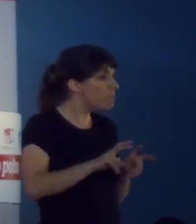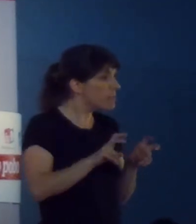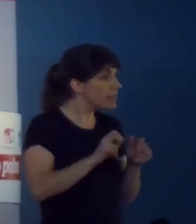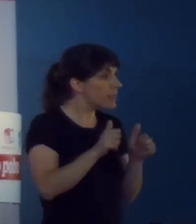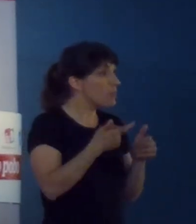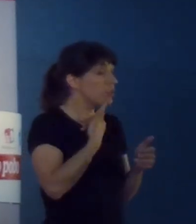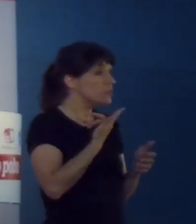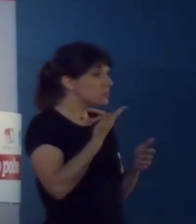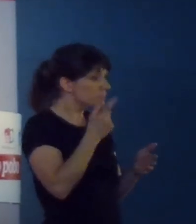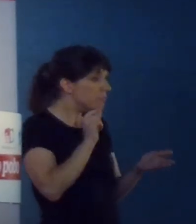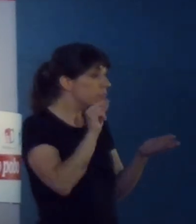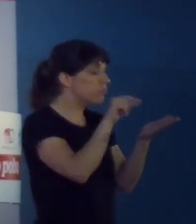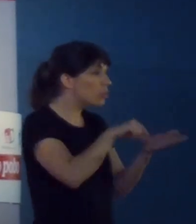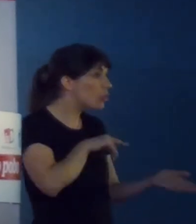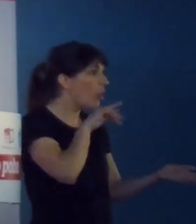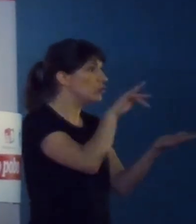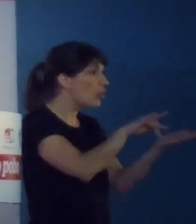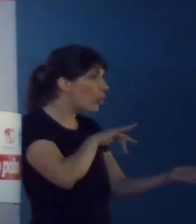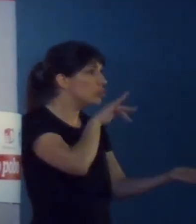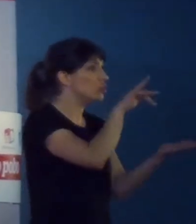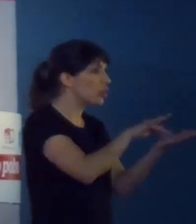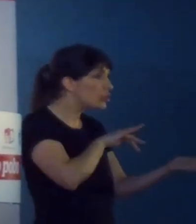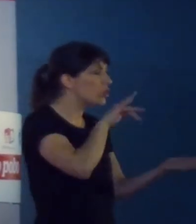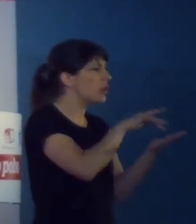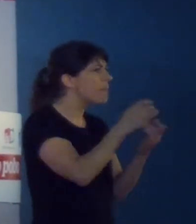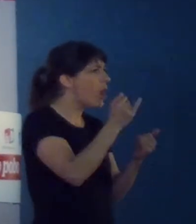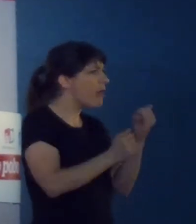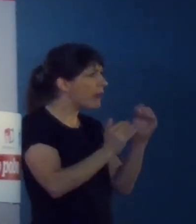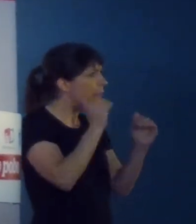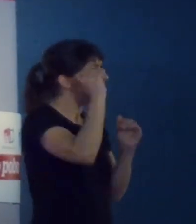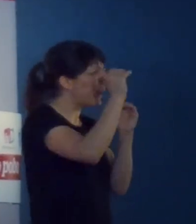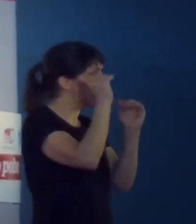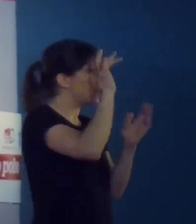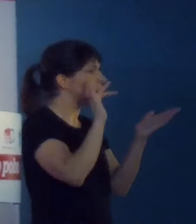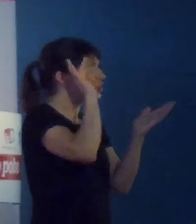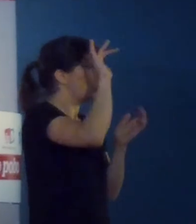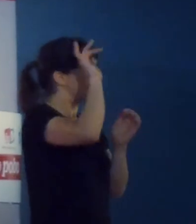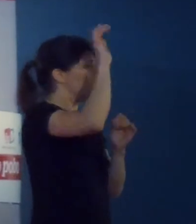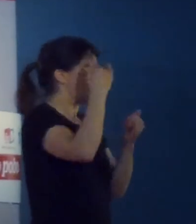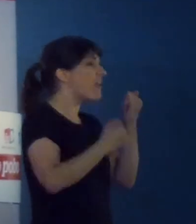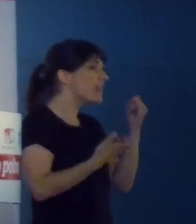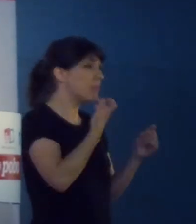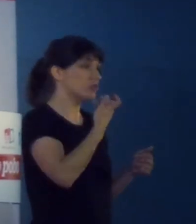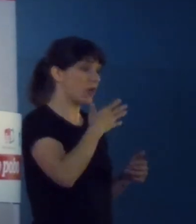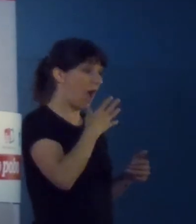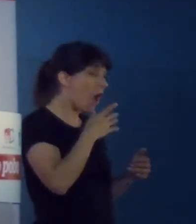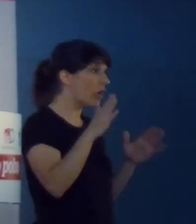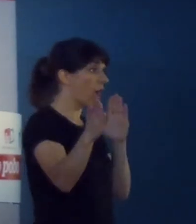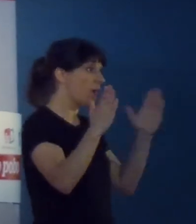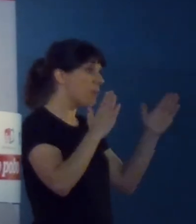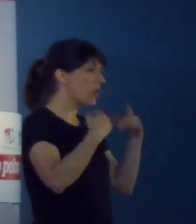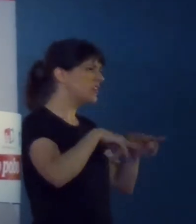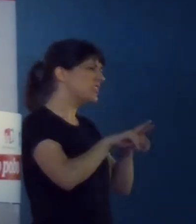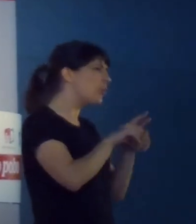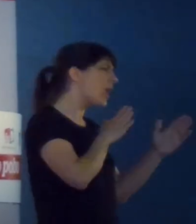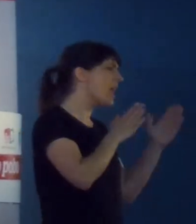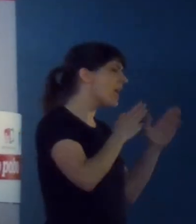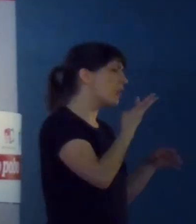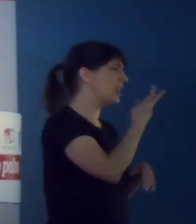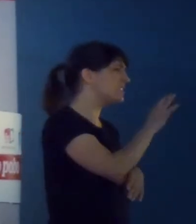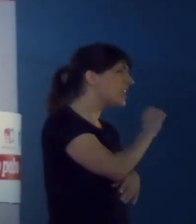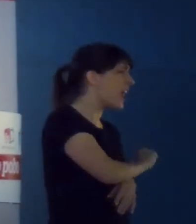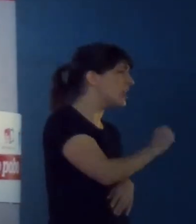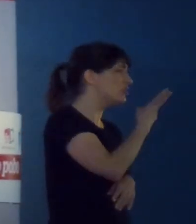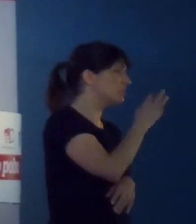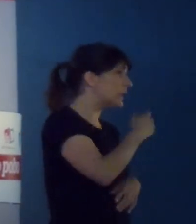punto por o que pasamos, estamos pasando por o mesmo punto, pero máis arriba. Hoxe estamos pasando por a etapa análoga aos anos 30, e o que pasa